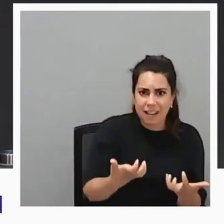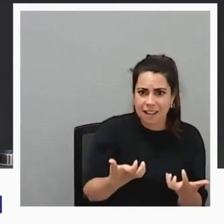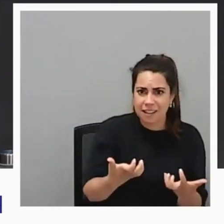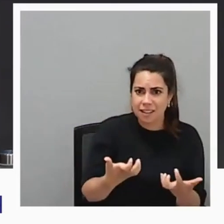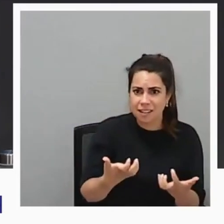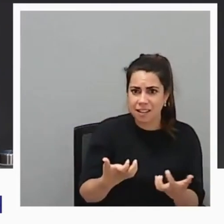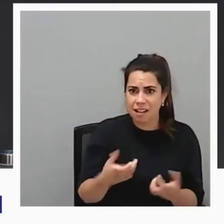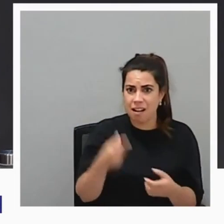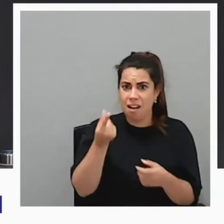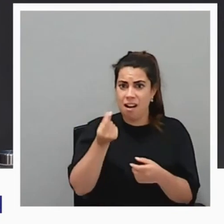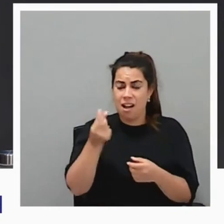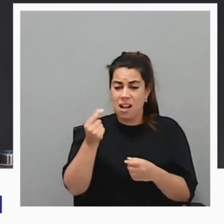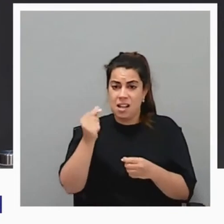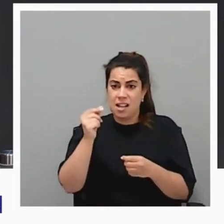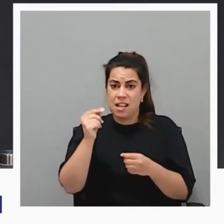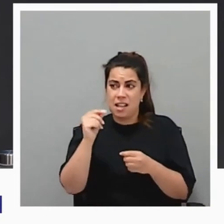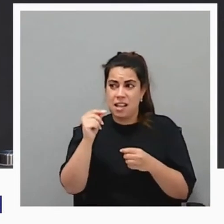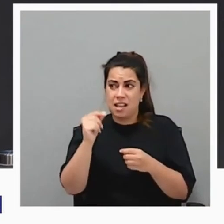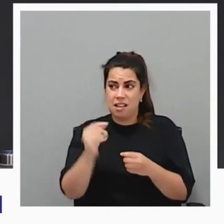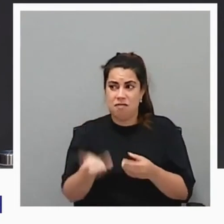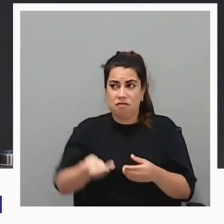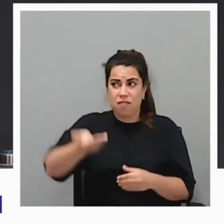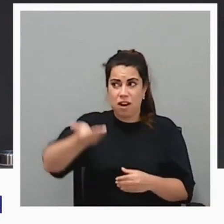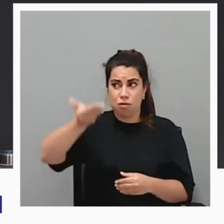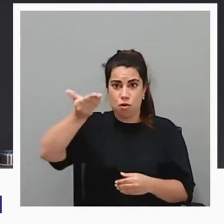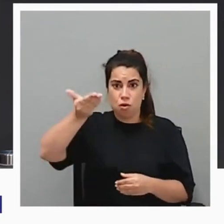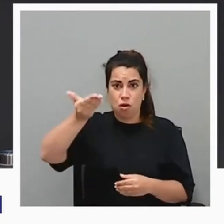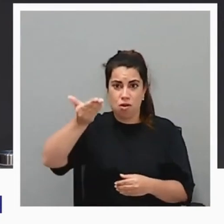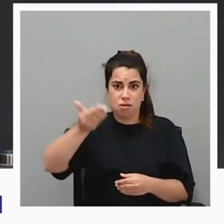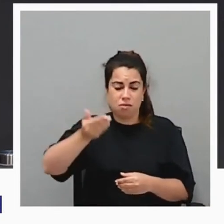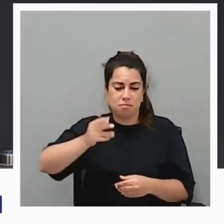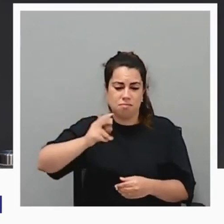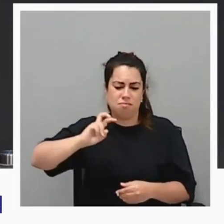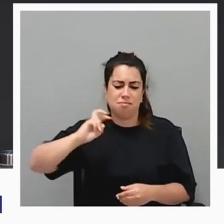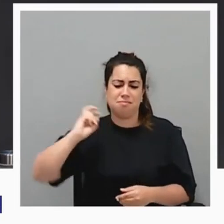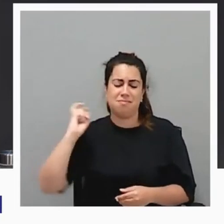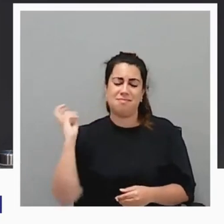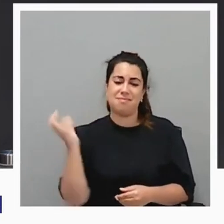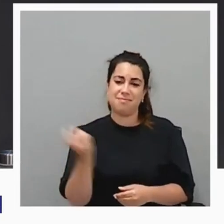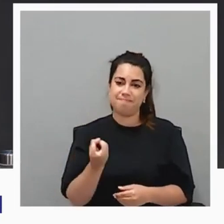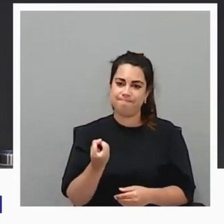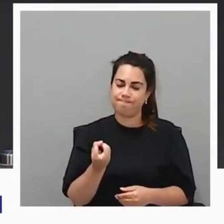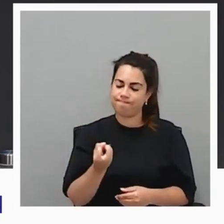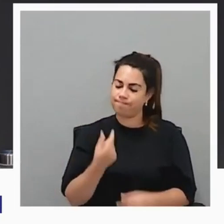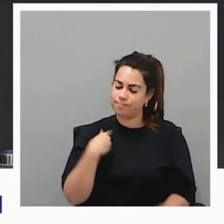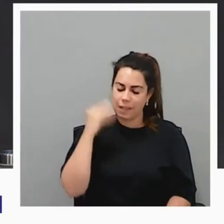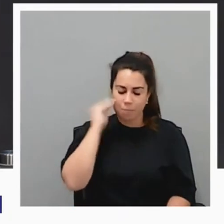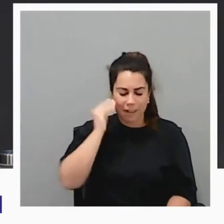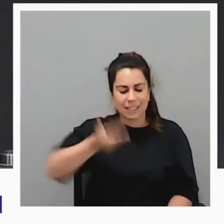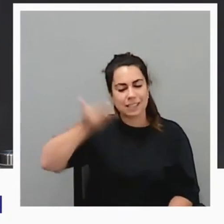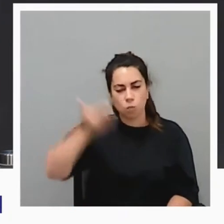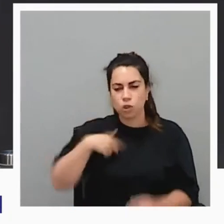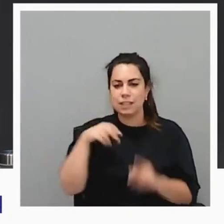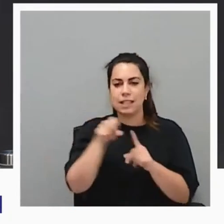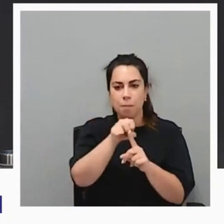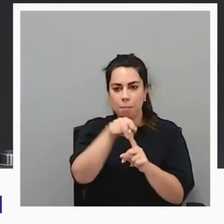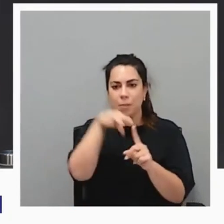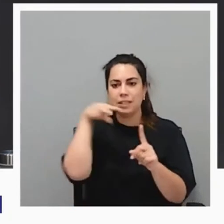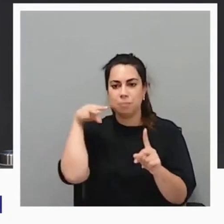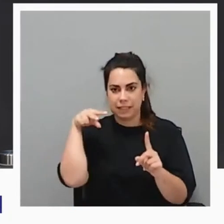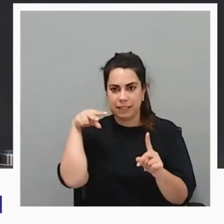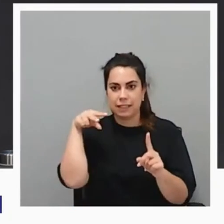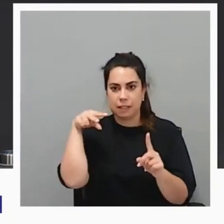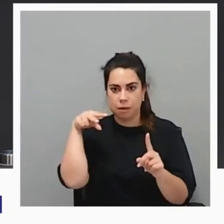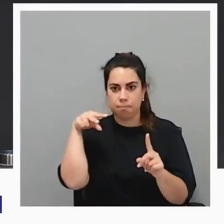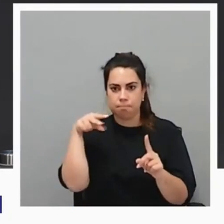inflación, etcétera, etcétera, etcétera. No olvidemos nunca, creo que es importante la perspectiva de que cuando se siga hablando